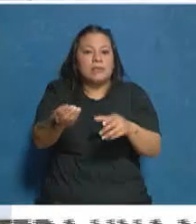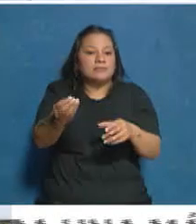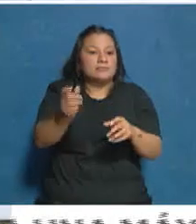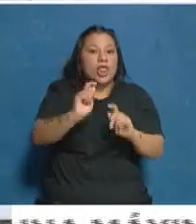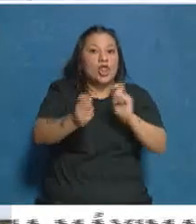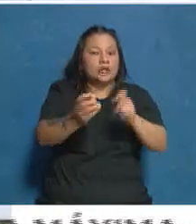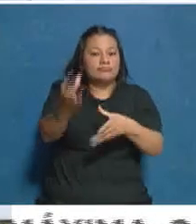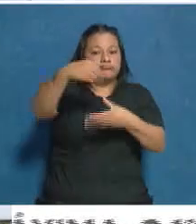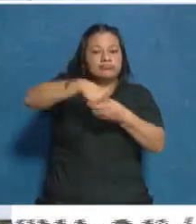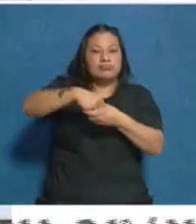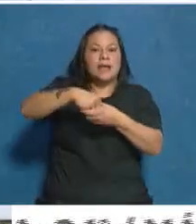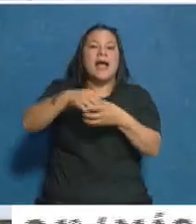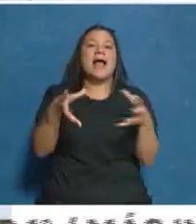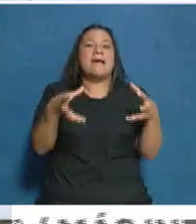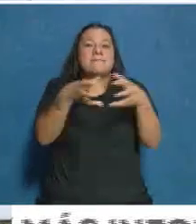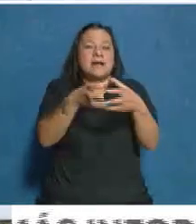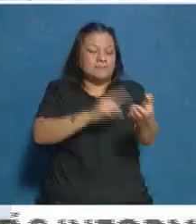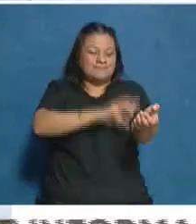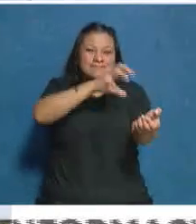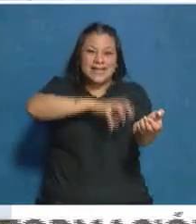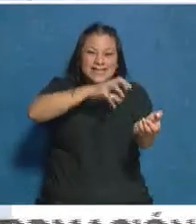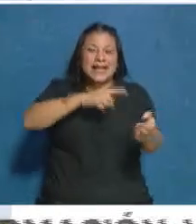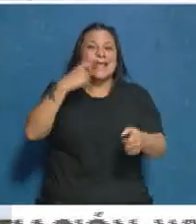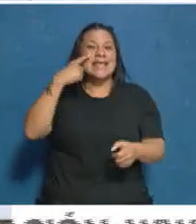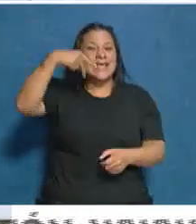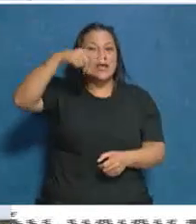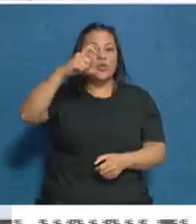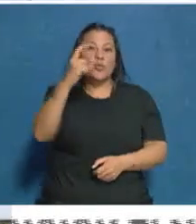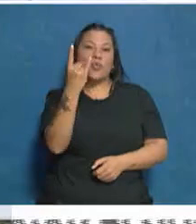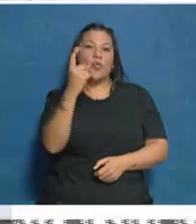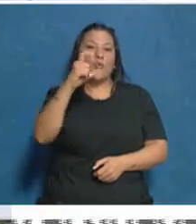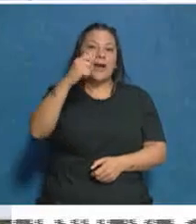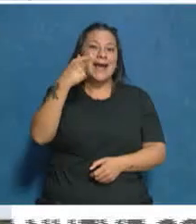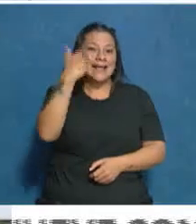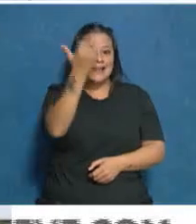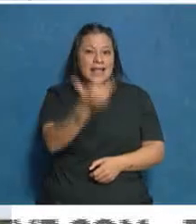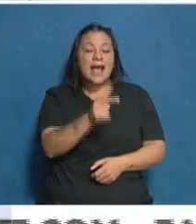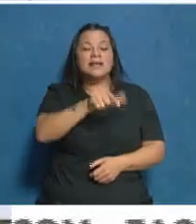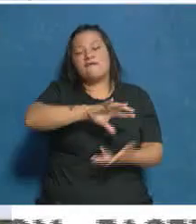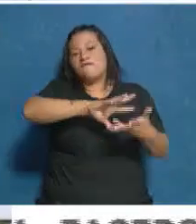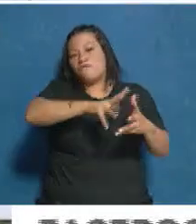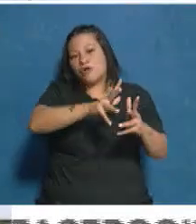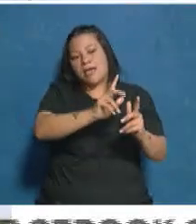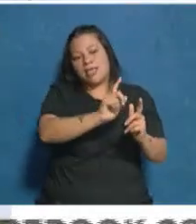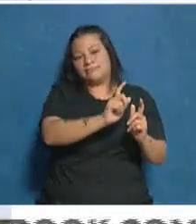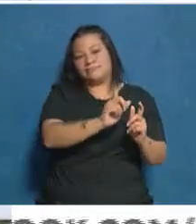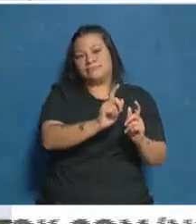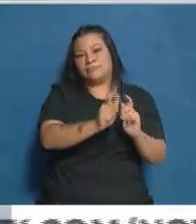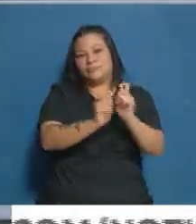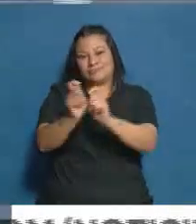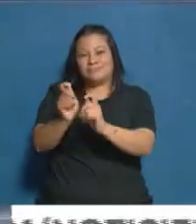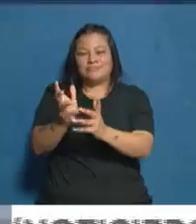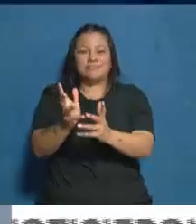al banco de sangre que tiene el INCUCAI, y que es la manera en la cual se obtienen los donantes de médula